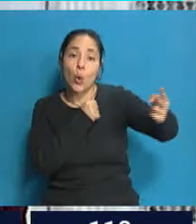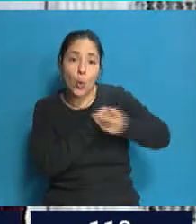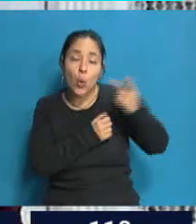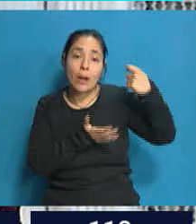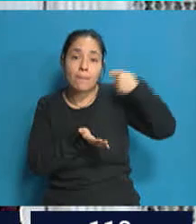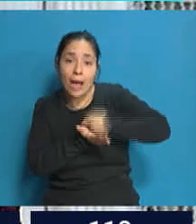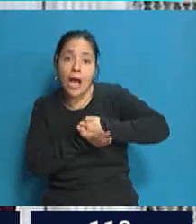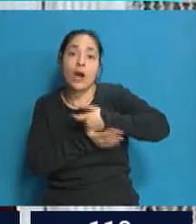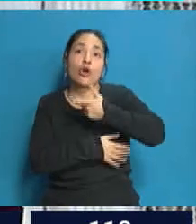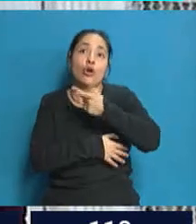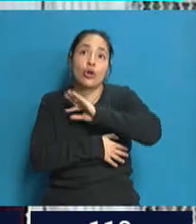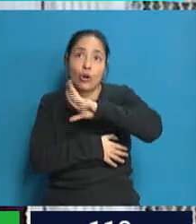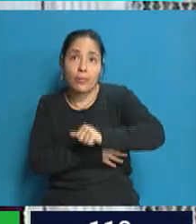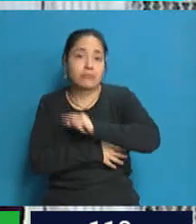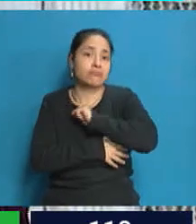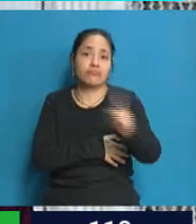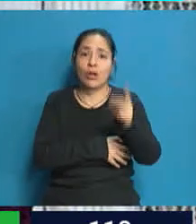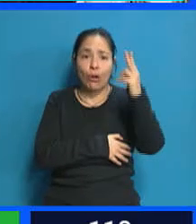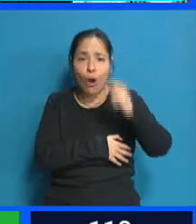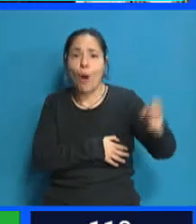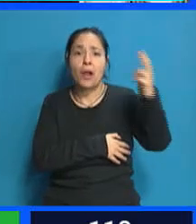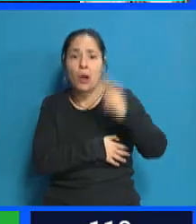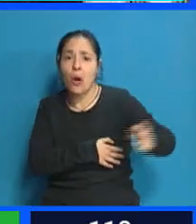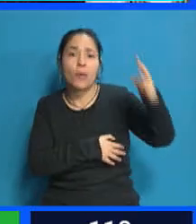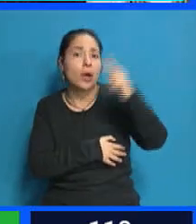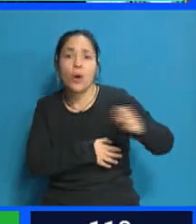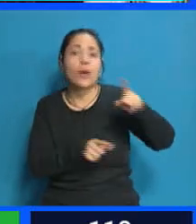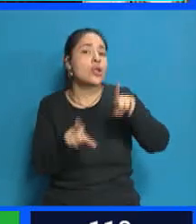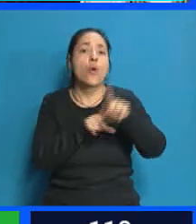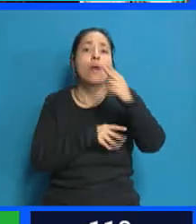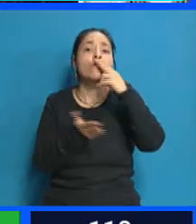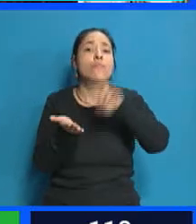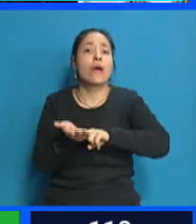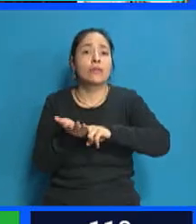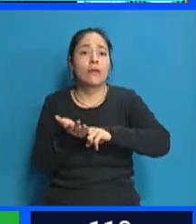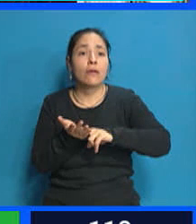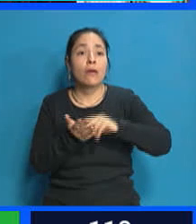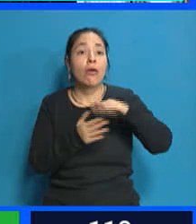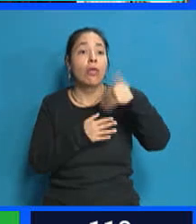lo que te robaron. Te cobran todos los meses, como los impuestos, y